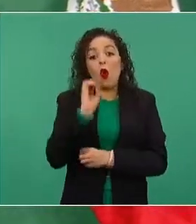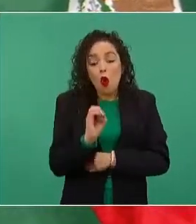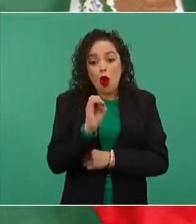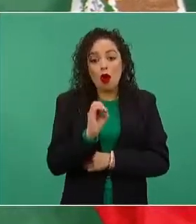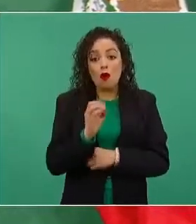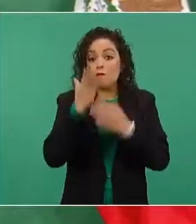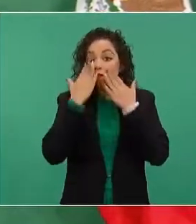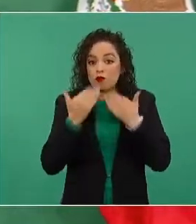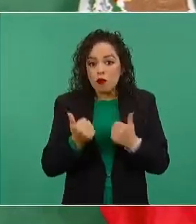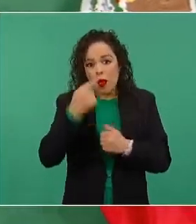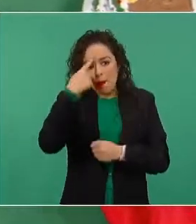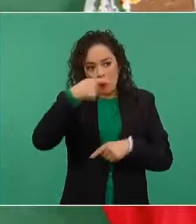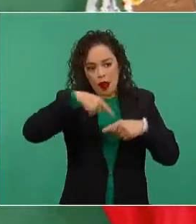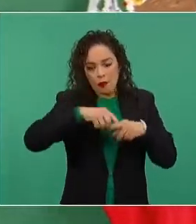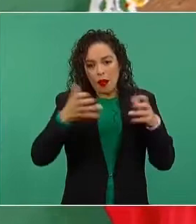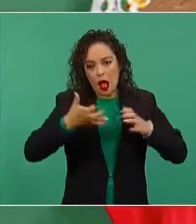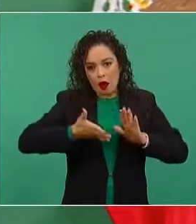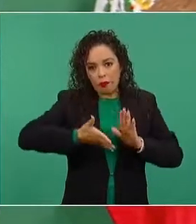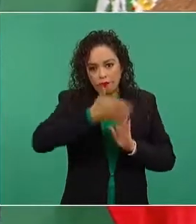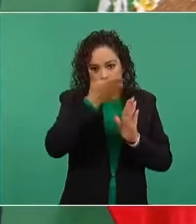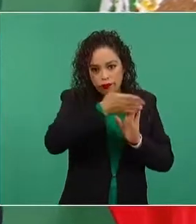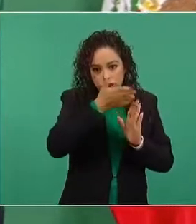pobre, que